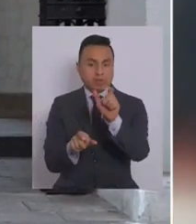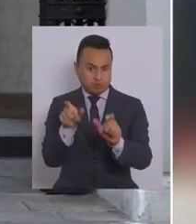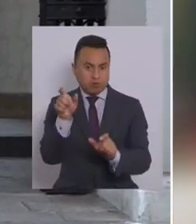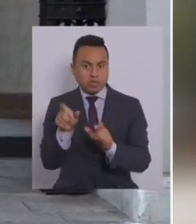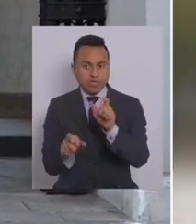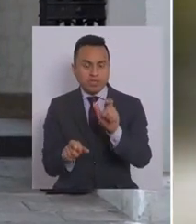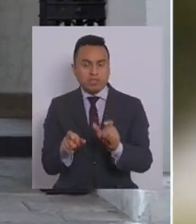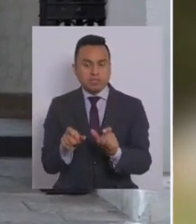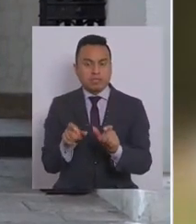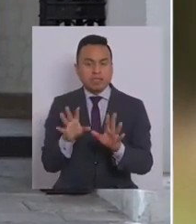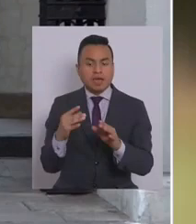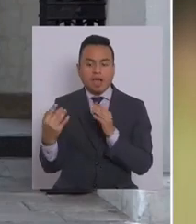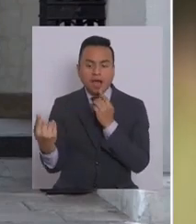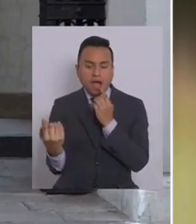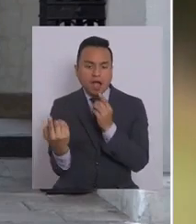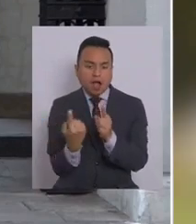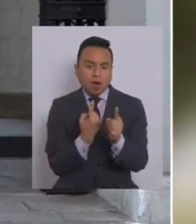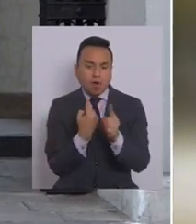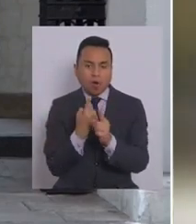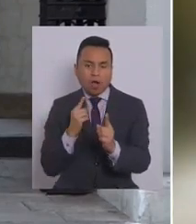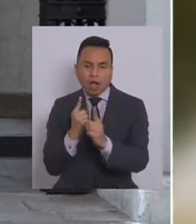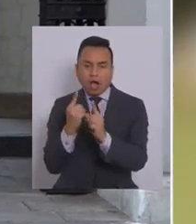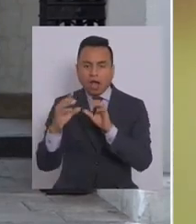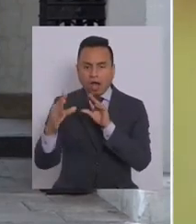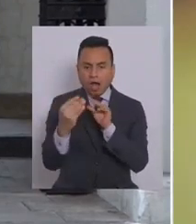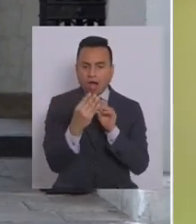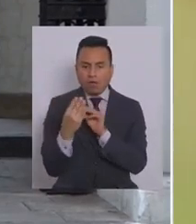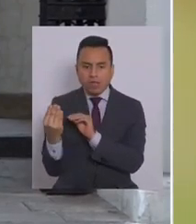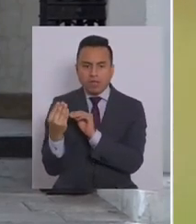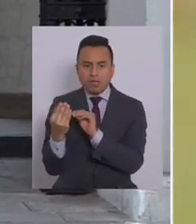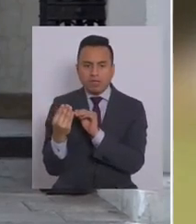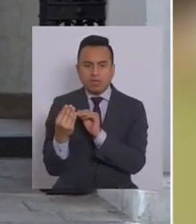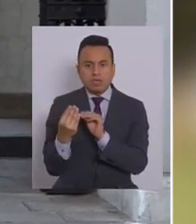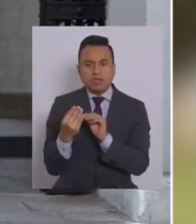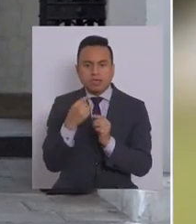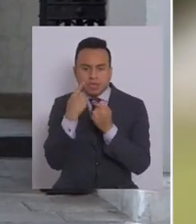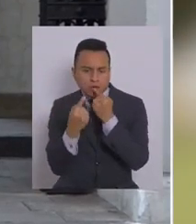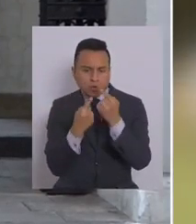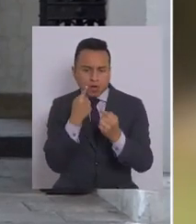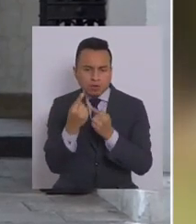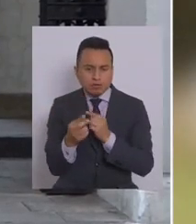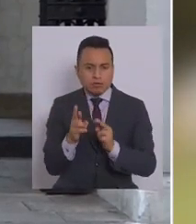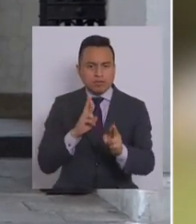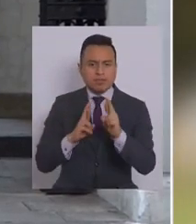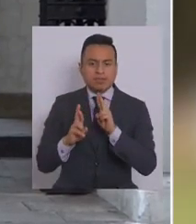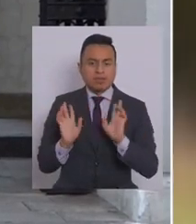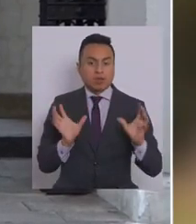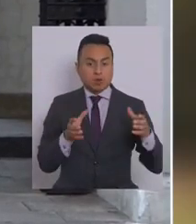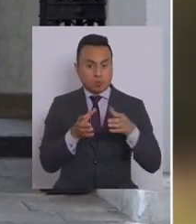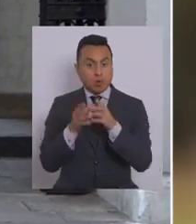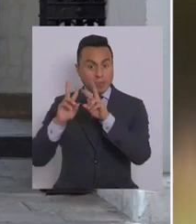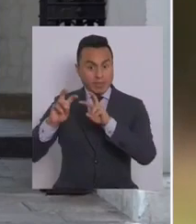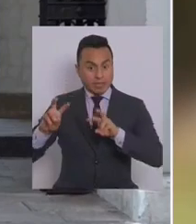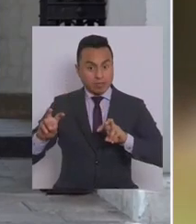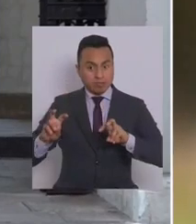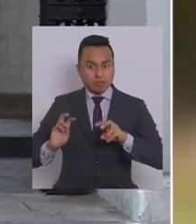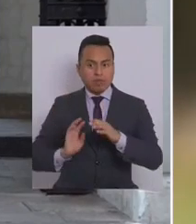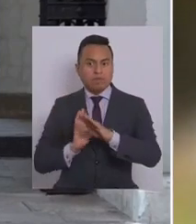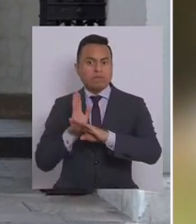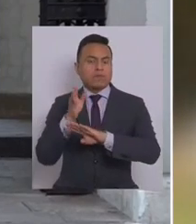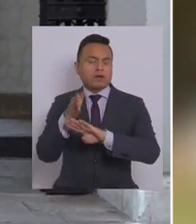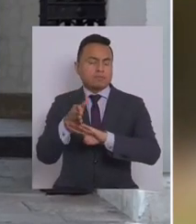que, con las cuales hablan, con las personas con las cuales interrogan. Si estos grupos investigativos van